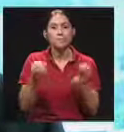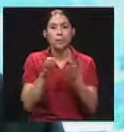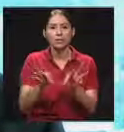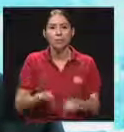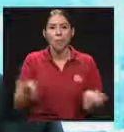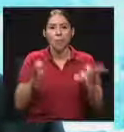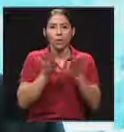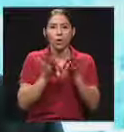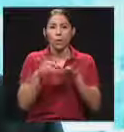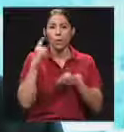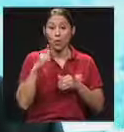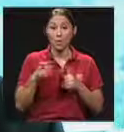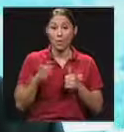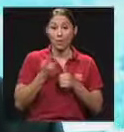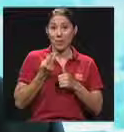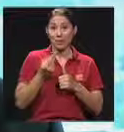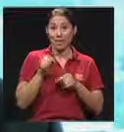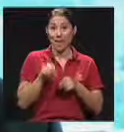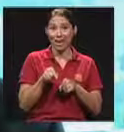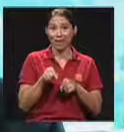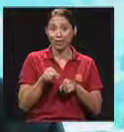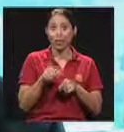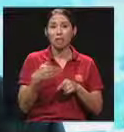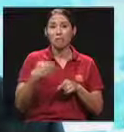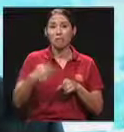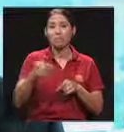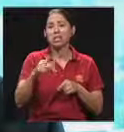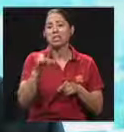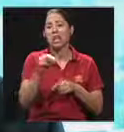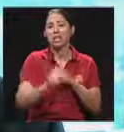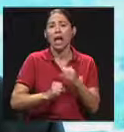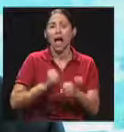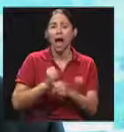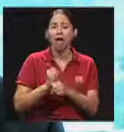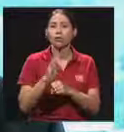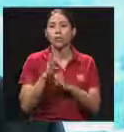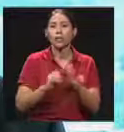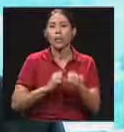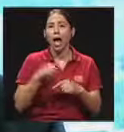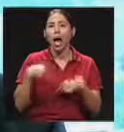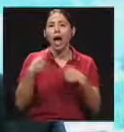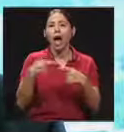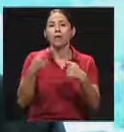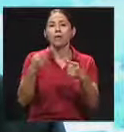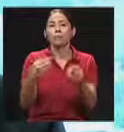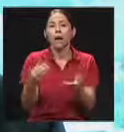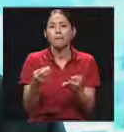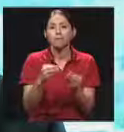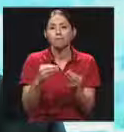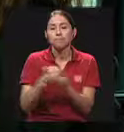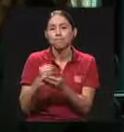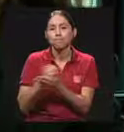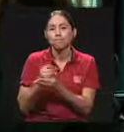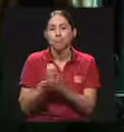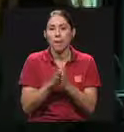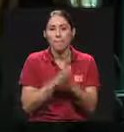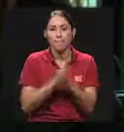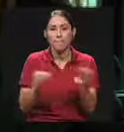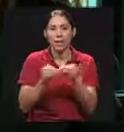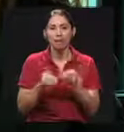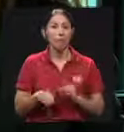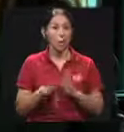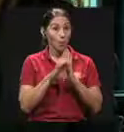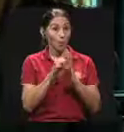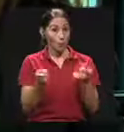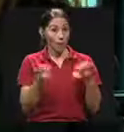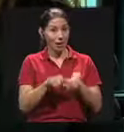más importante porque los primeros dineros son los que se van a capitalizar más a lo largo de 30, 40 años de cotizar. En el caso del régimen de invalidez, vejez